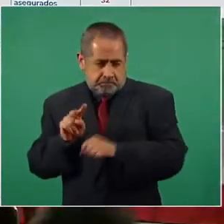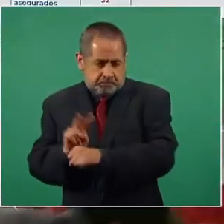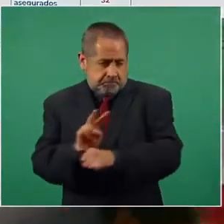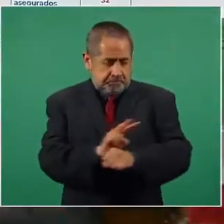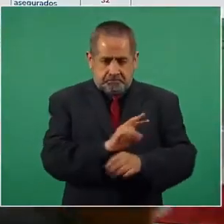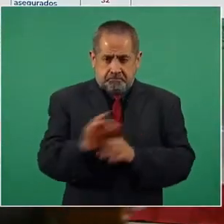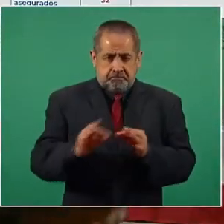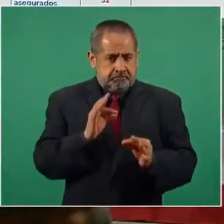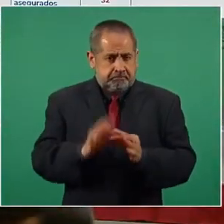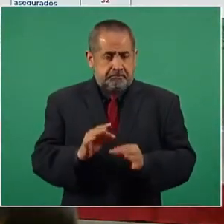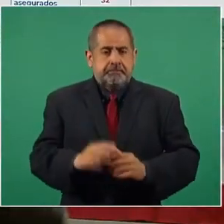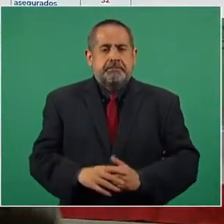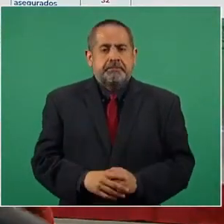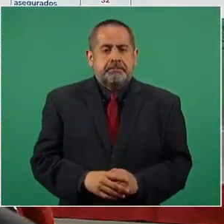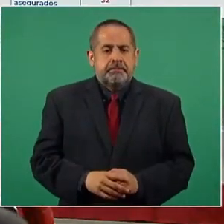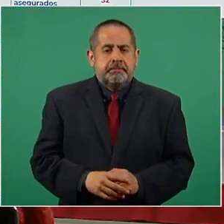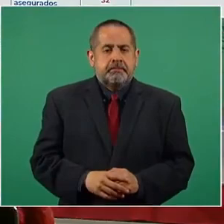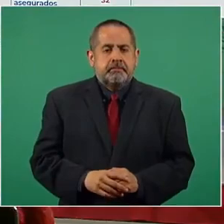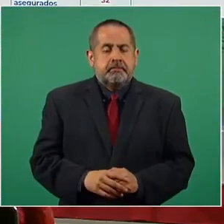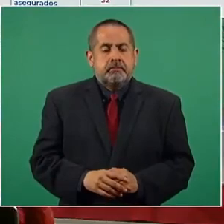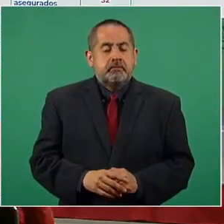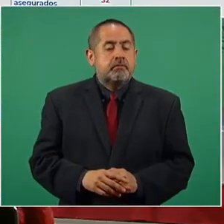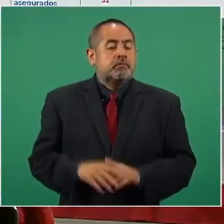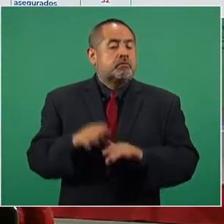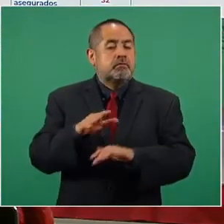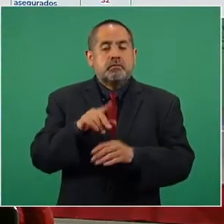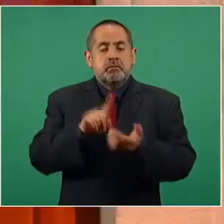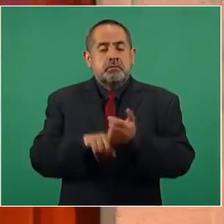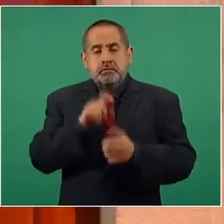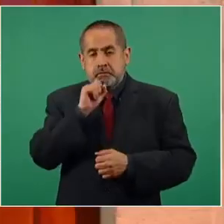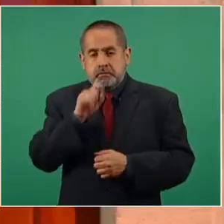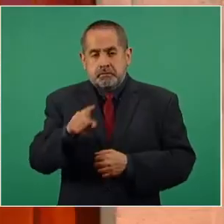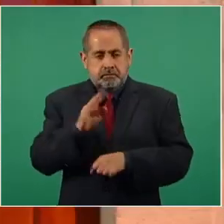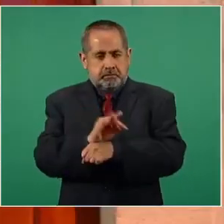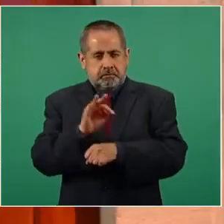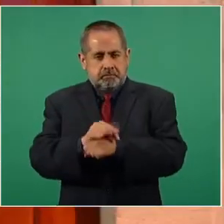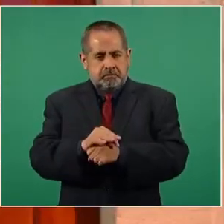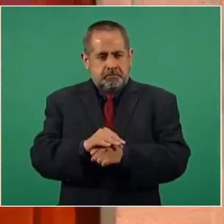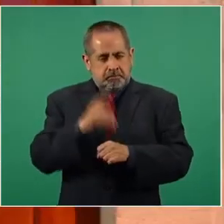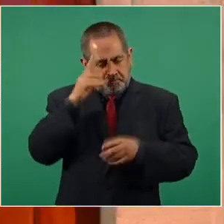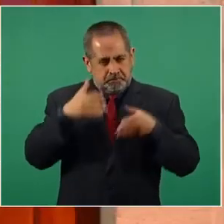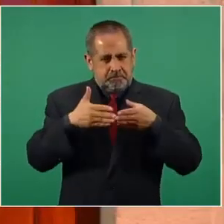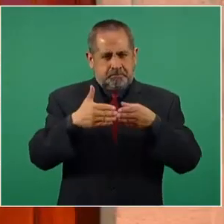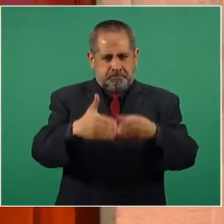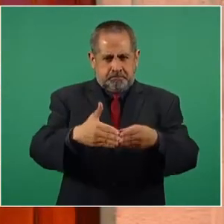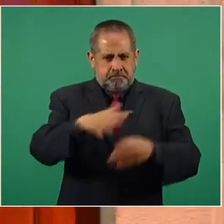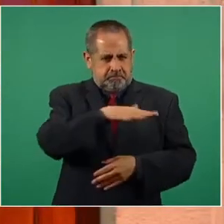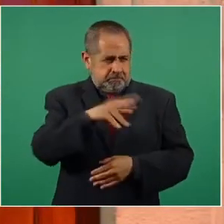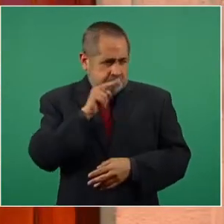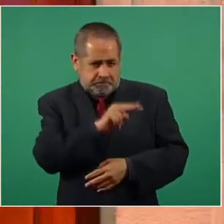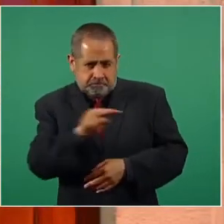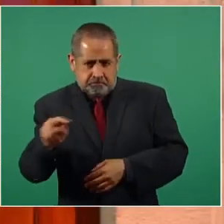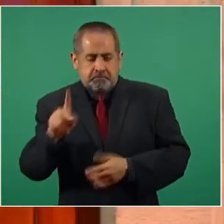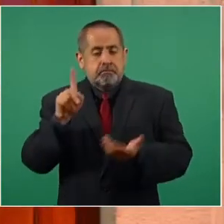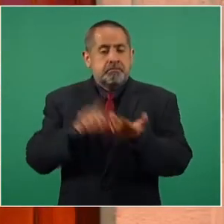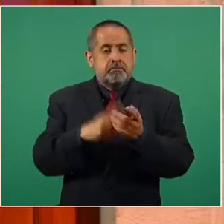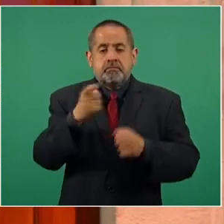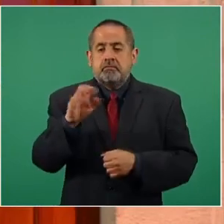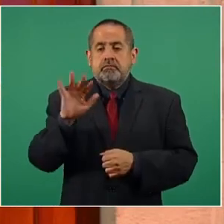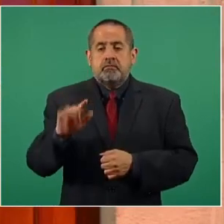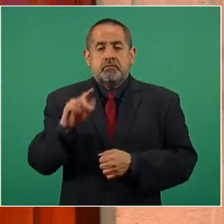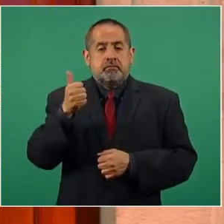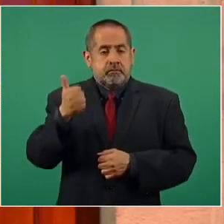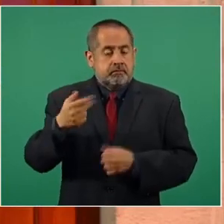por favor. En lo que se refiere también a protección marítima y portuaria, donde tenemos 1,156